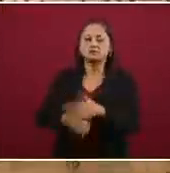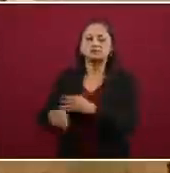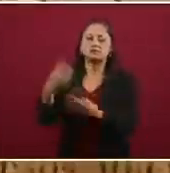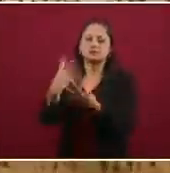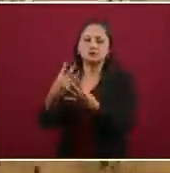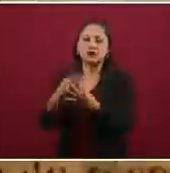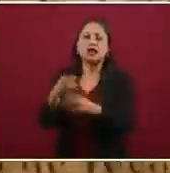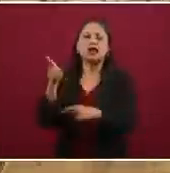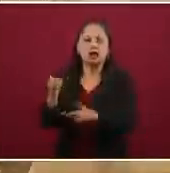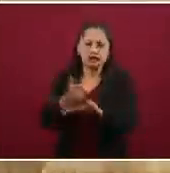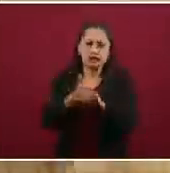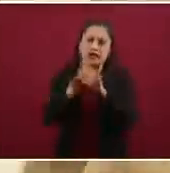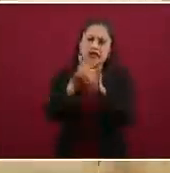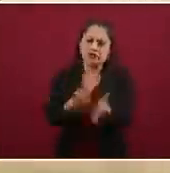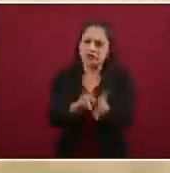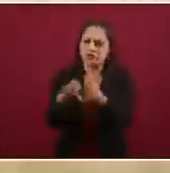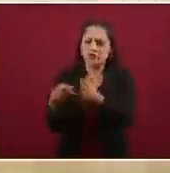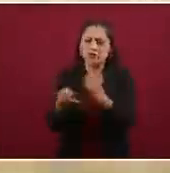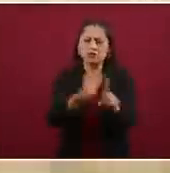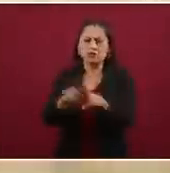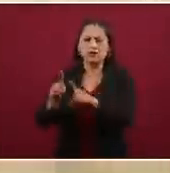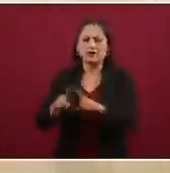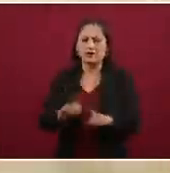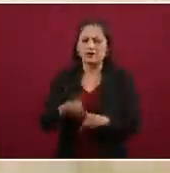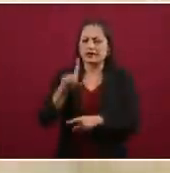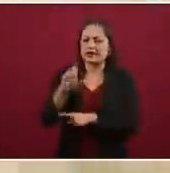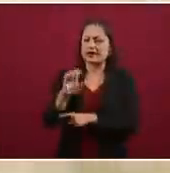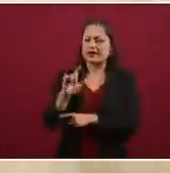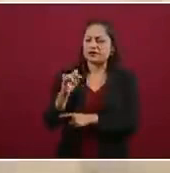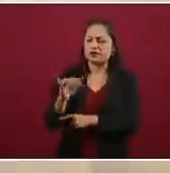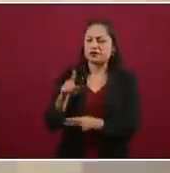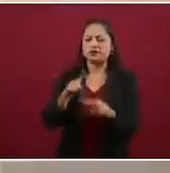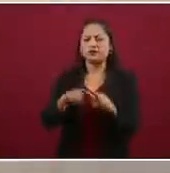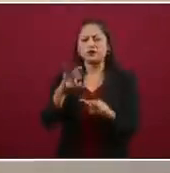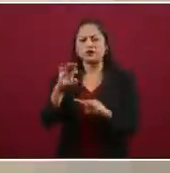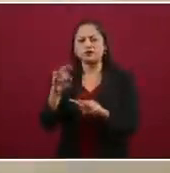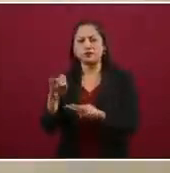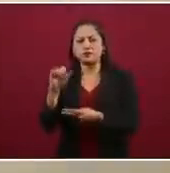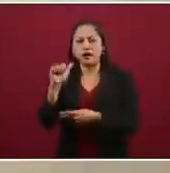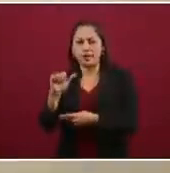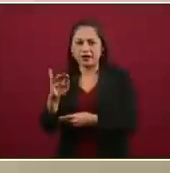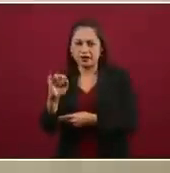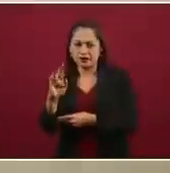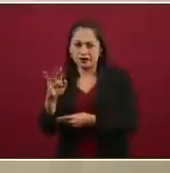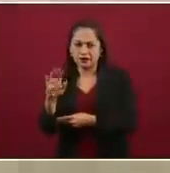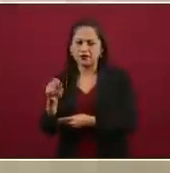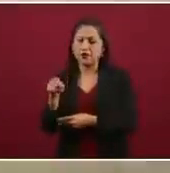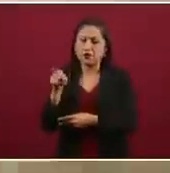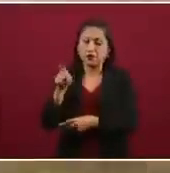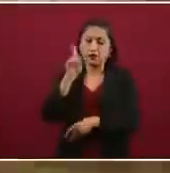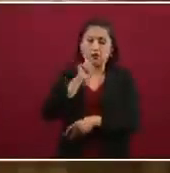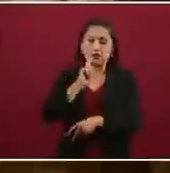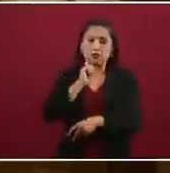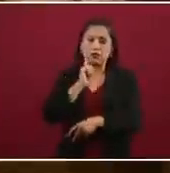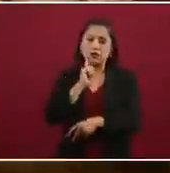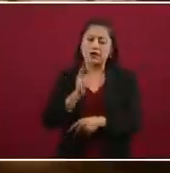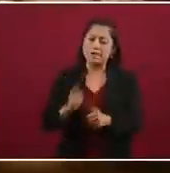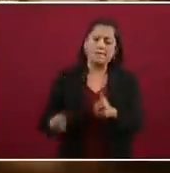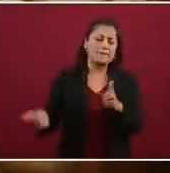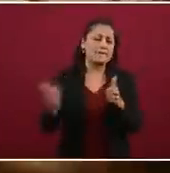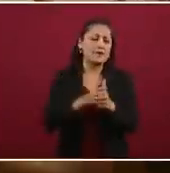insurgentes, El Ilustrador Nacional y El Ilustrador Americano, lo que la convirtió en una de las primeras periodistas del